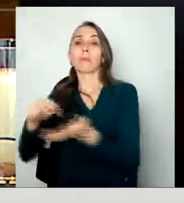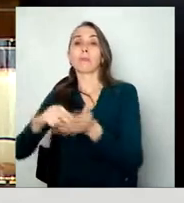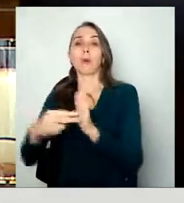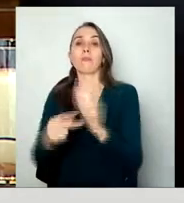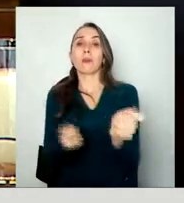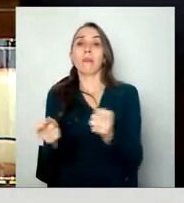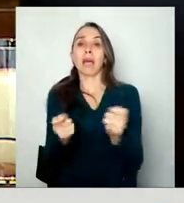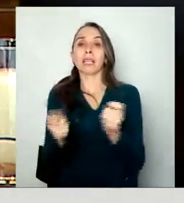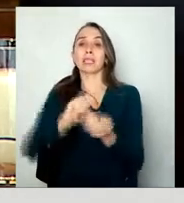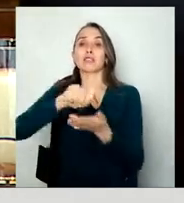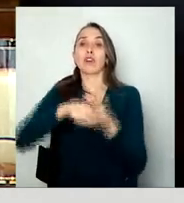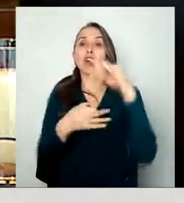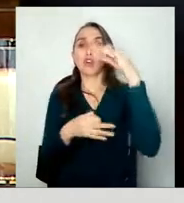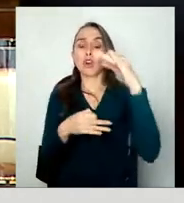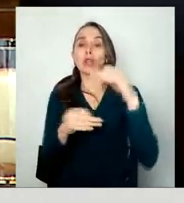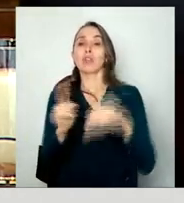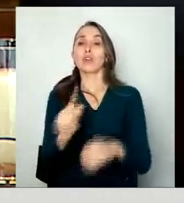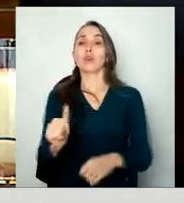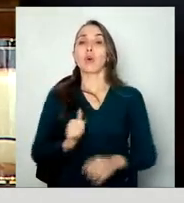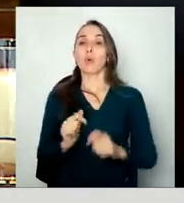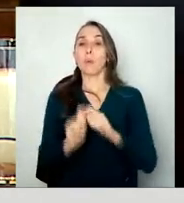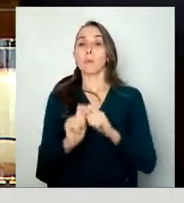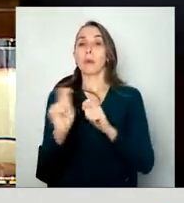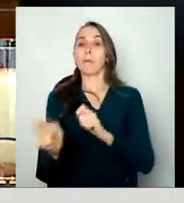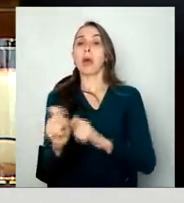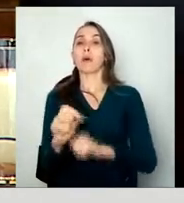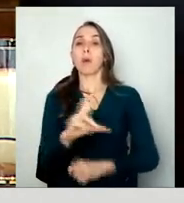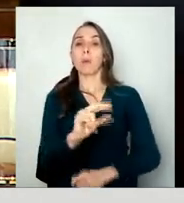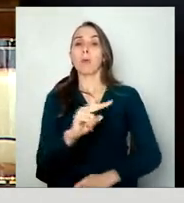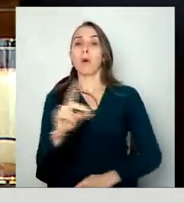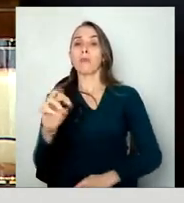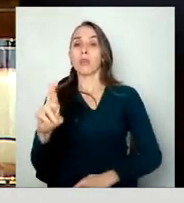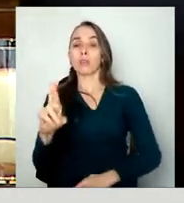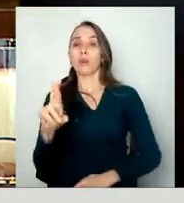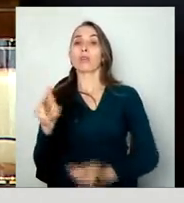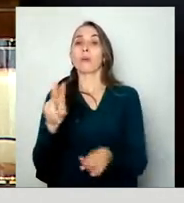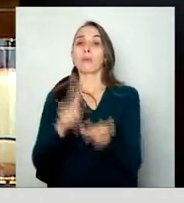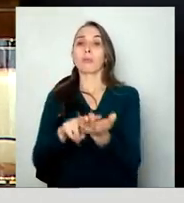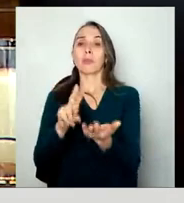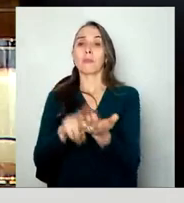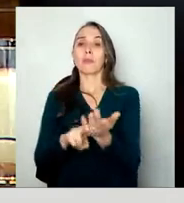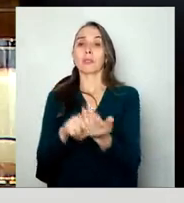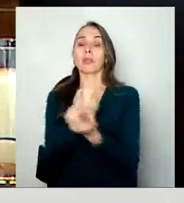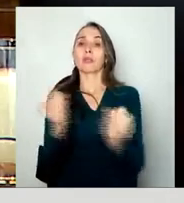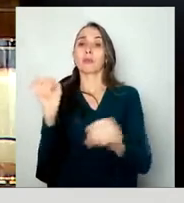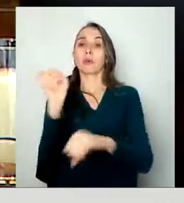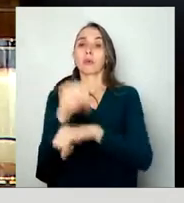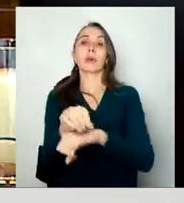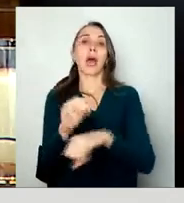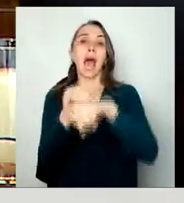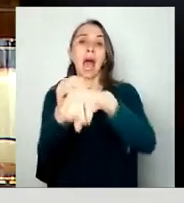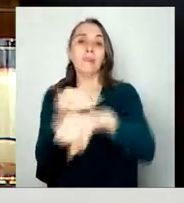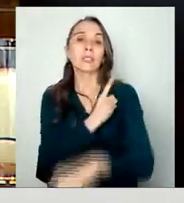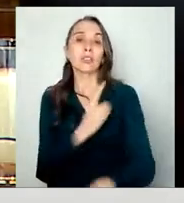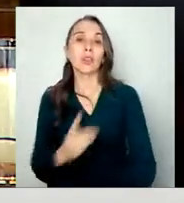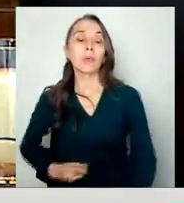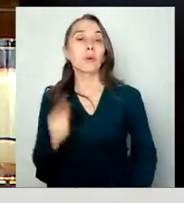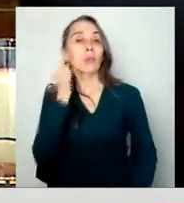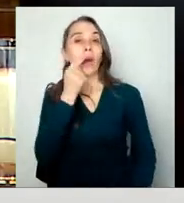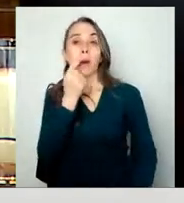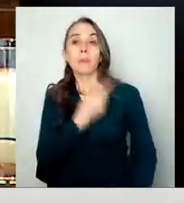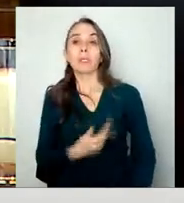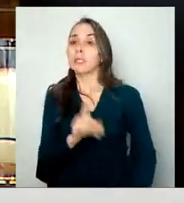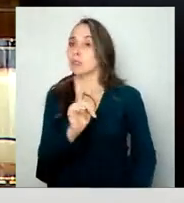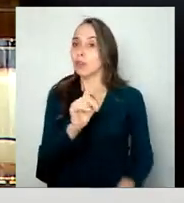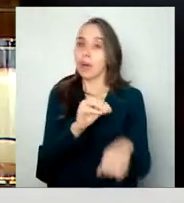contratos e incumplimiento de pago a los proveedores lo cual Es verdaderamente inaceptable voy a apoyar este proyecto